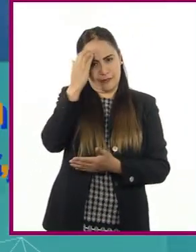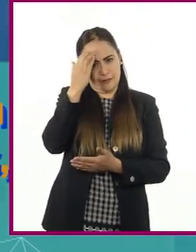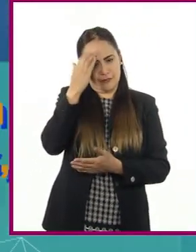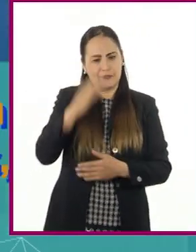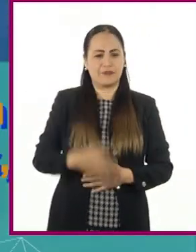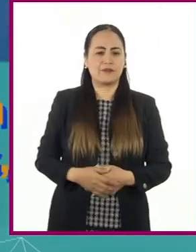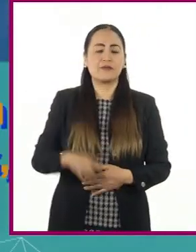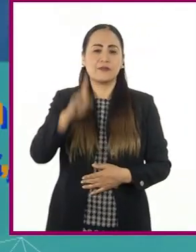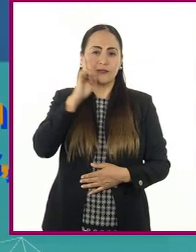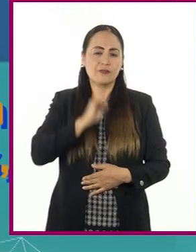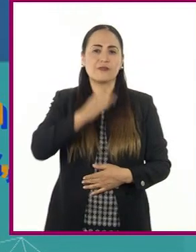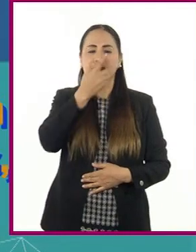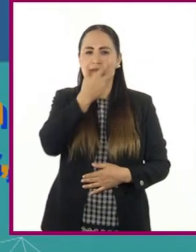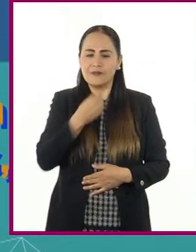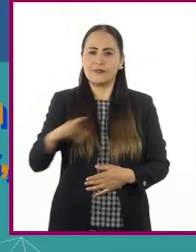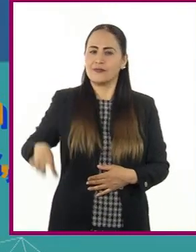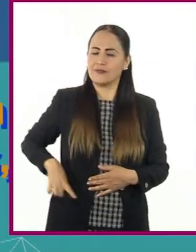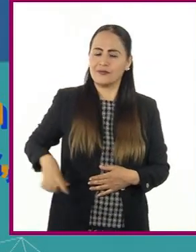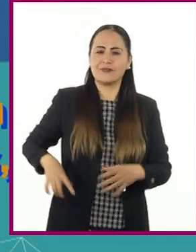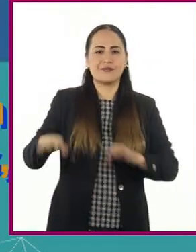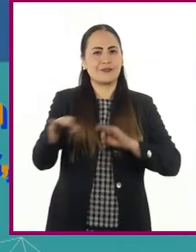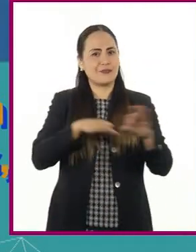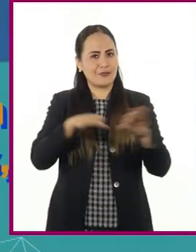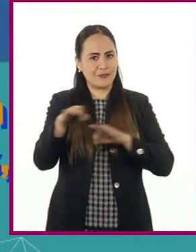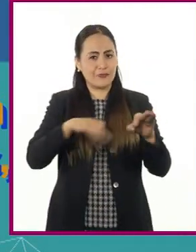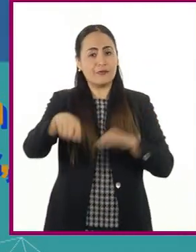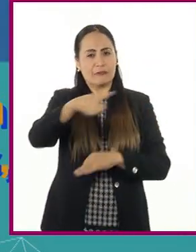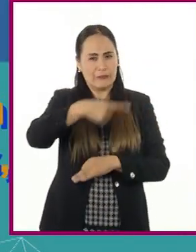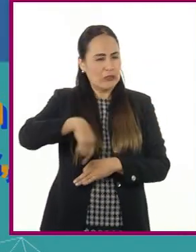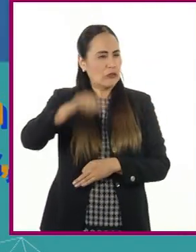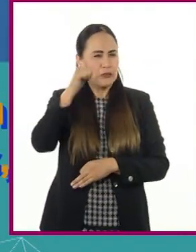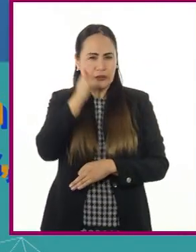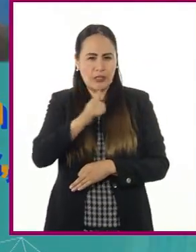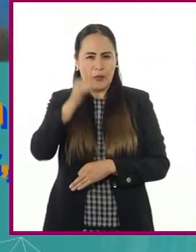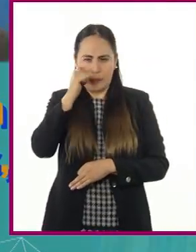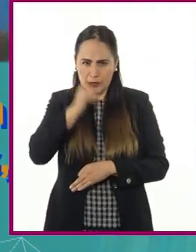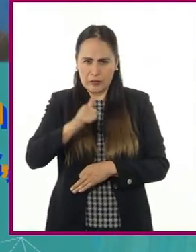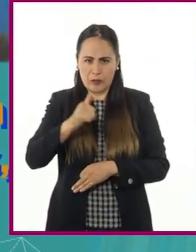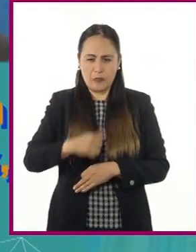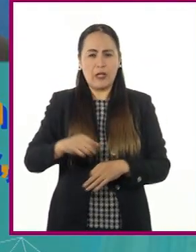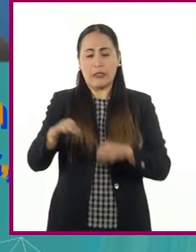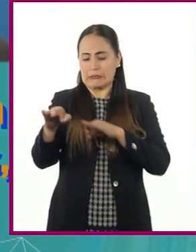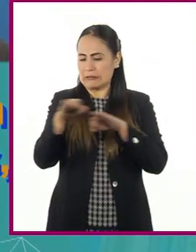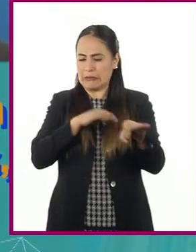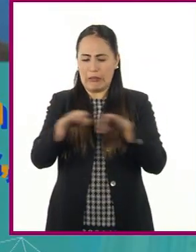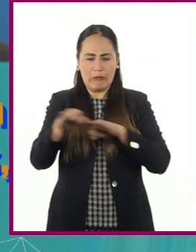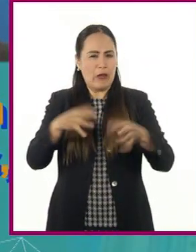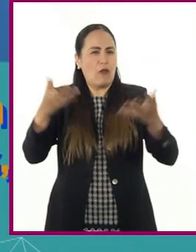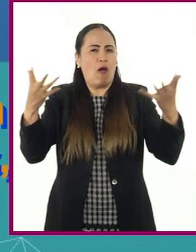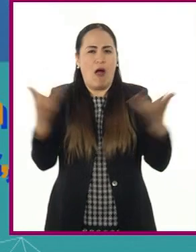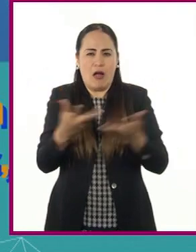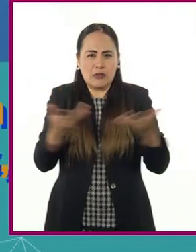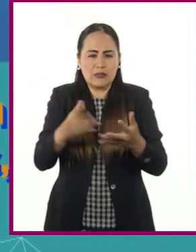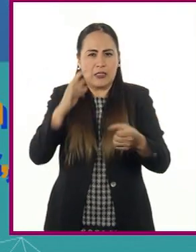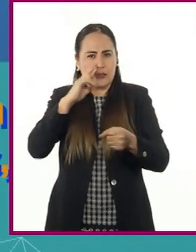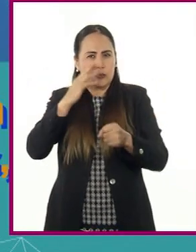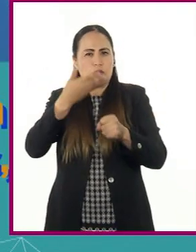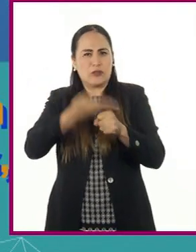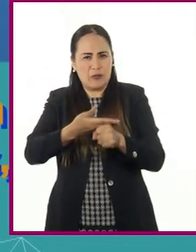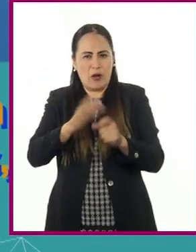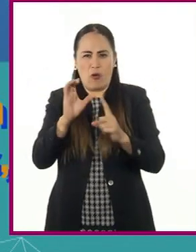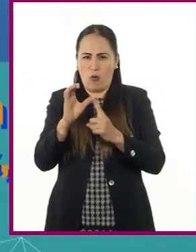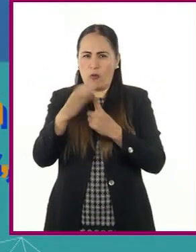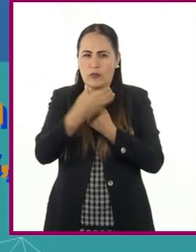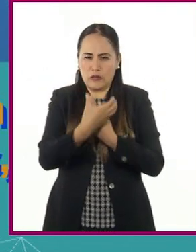las servidoras y servidores públicos deben anteponer el desempeño de su empleo, cargo, comisión o